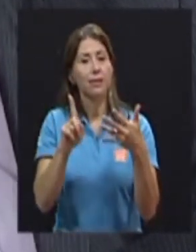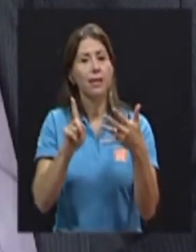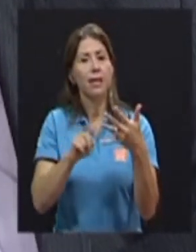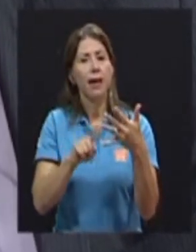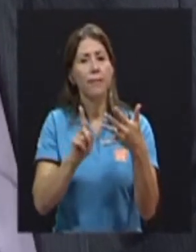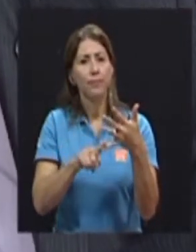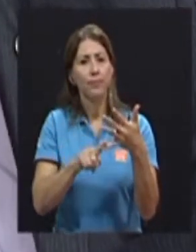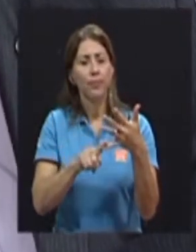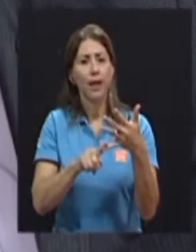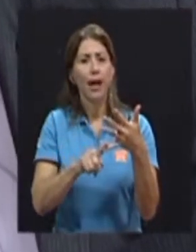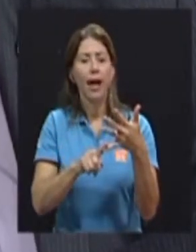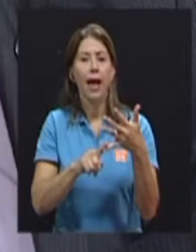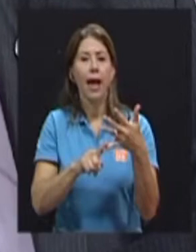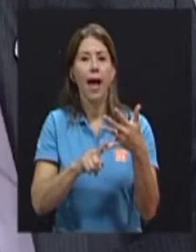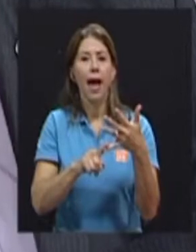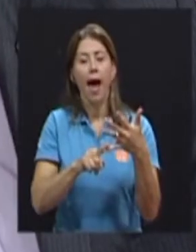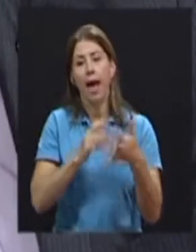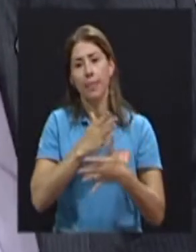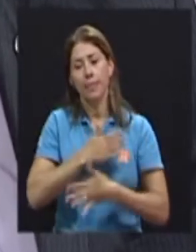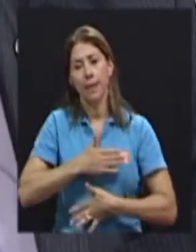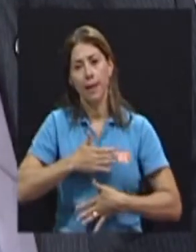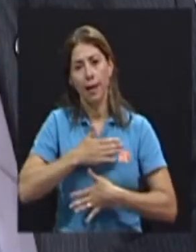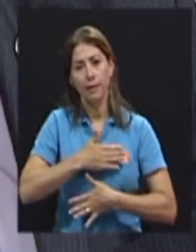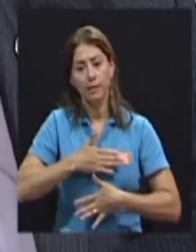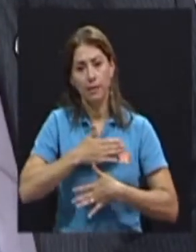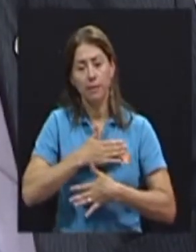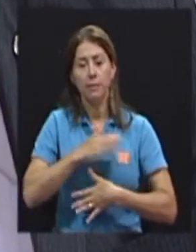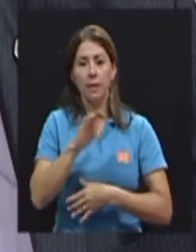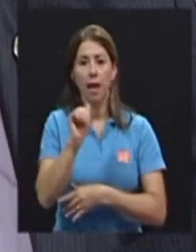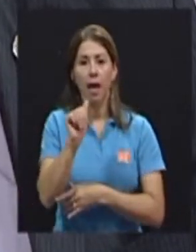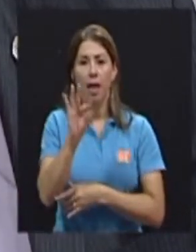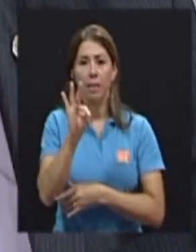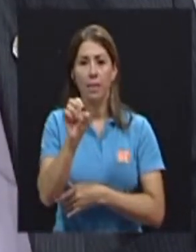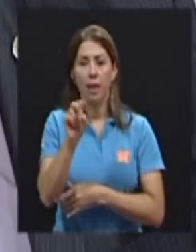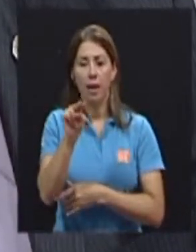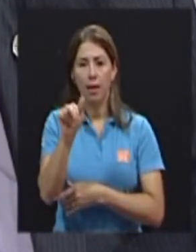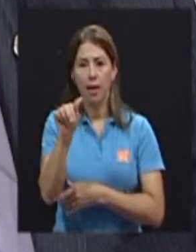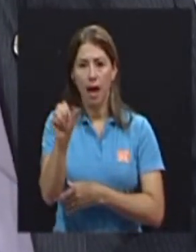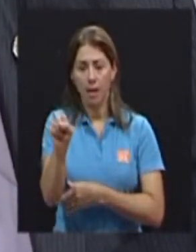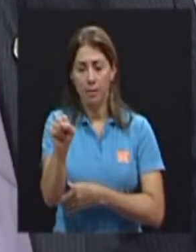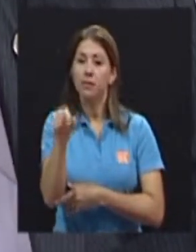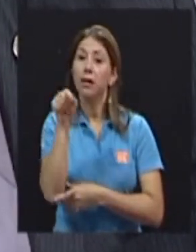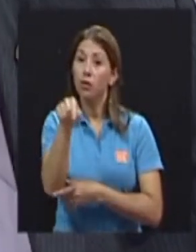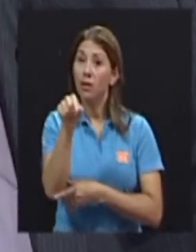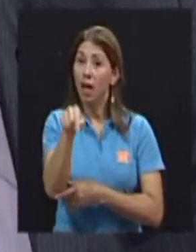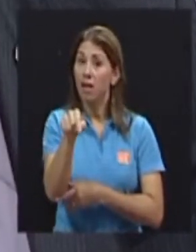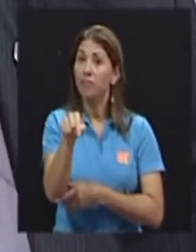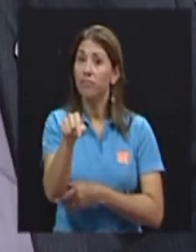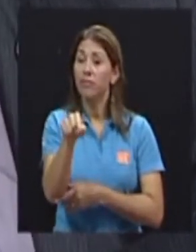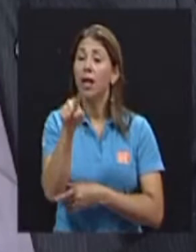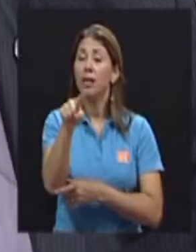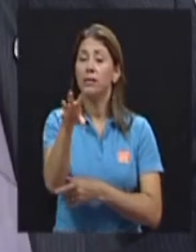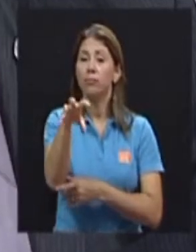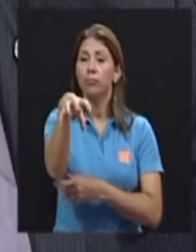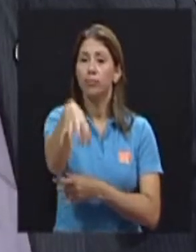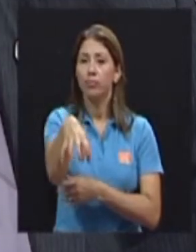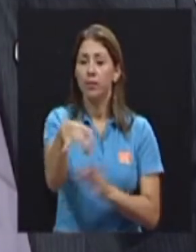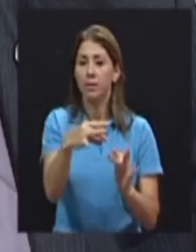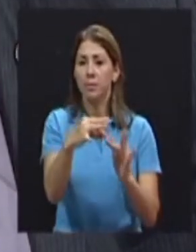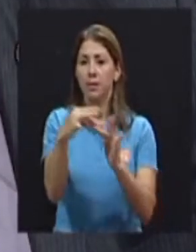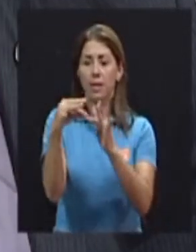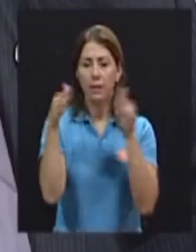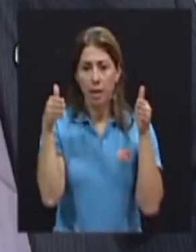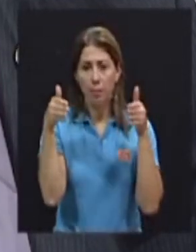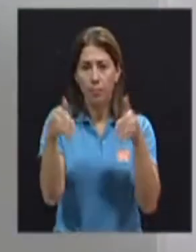y en Atenas, donde funciona la sede de Atenas, que es una sede especializada sobre todo en el